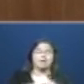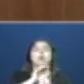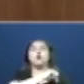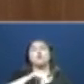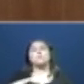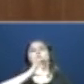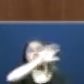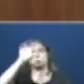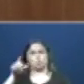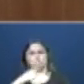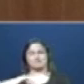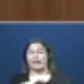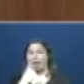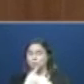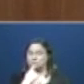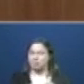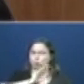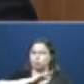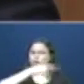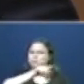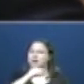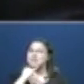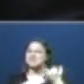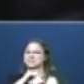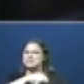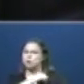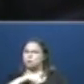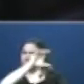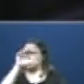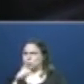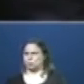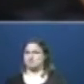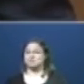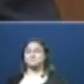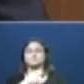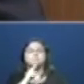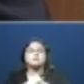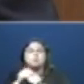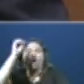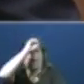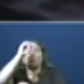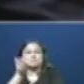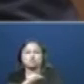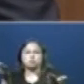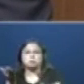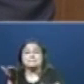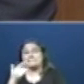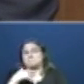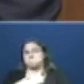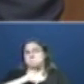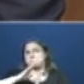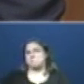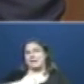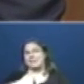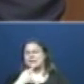algunos hacen principales responsables de la crisis que sufre España se trata de un estado de opinión que me parece en muchos aspectos